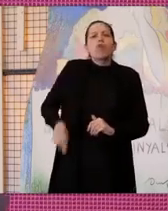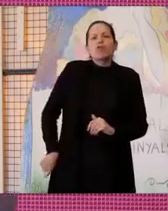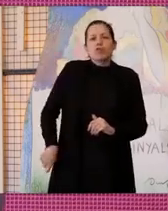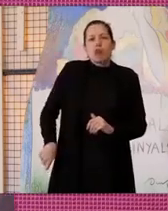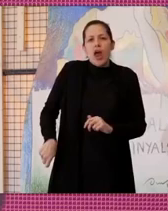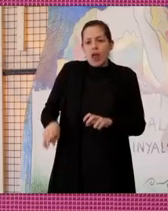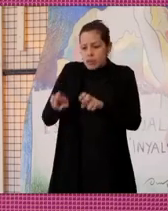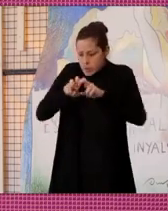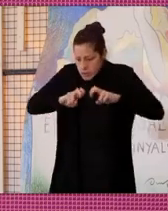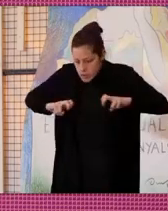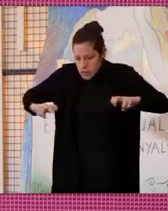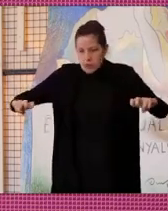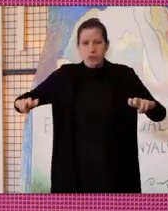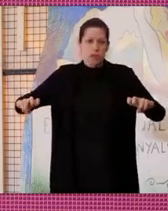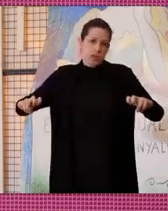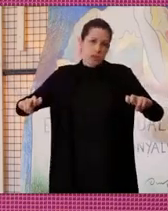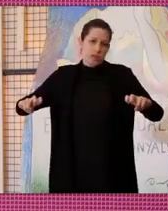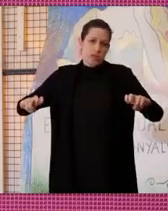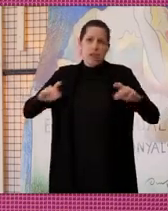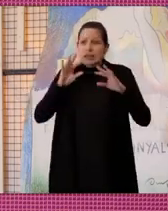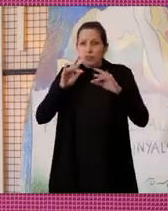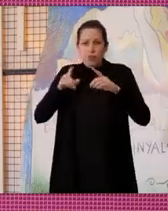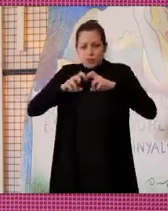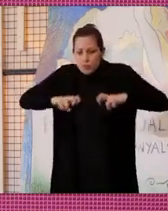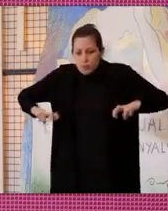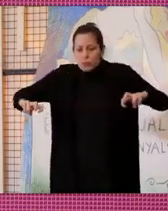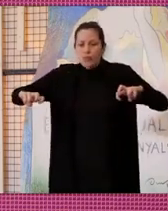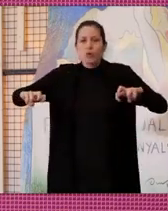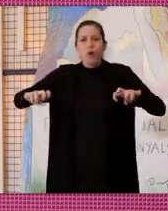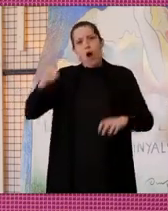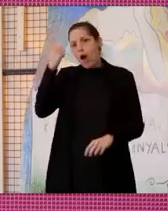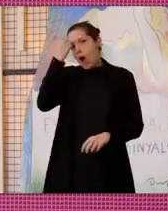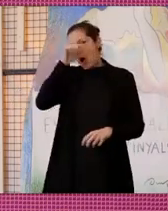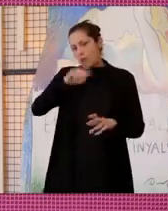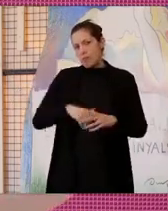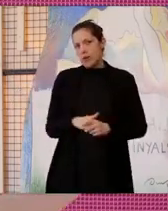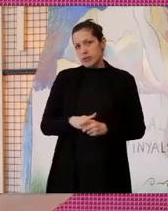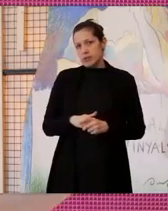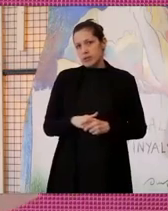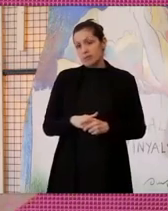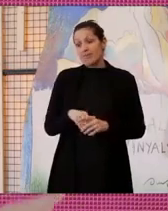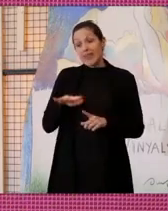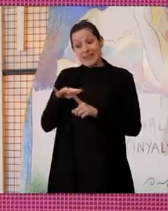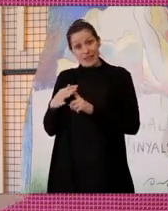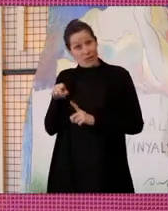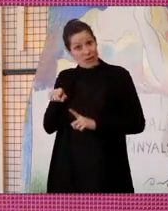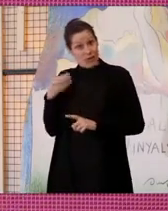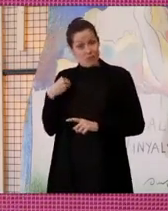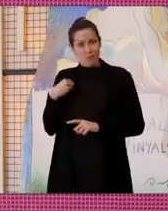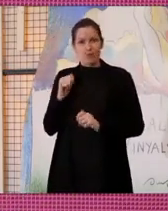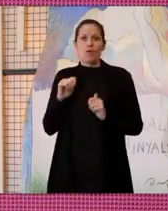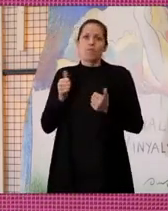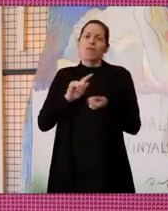el todos los instrumentos son hombres pero Esto empezó a cambiar en los años 70 en los años